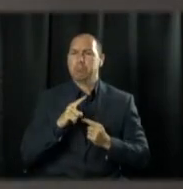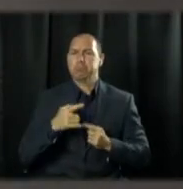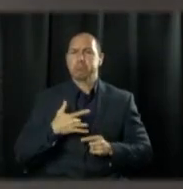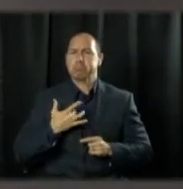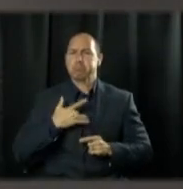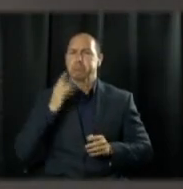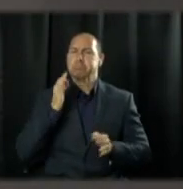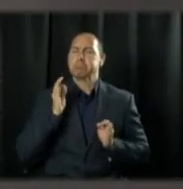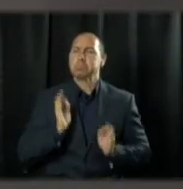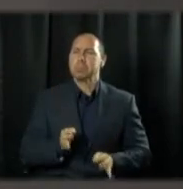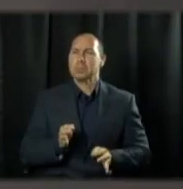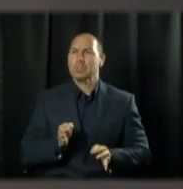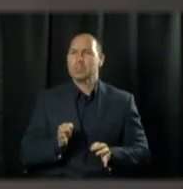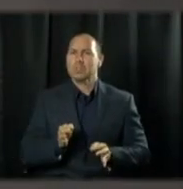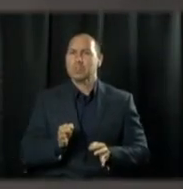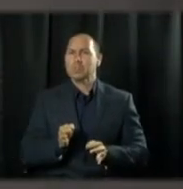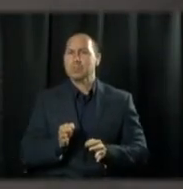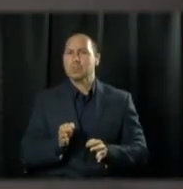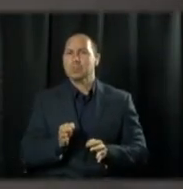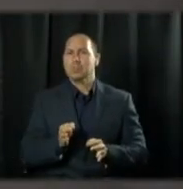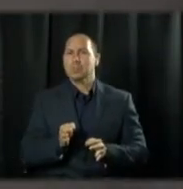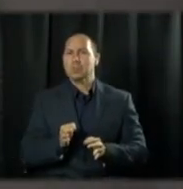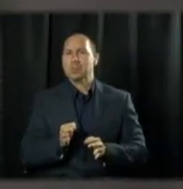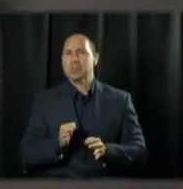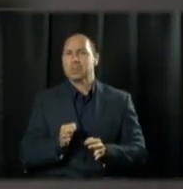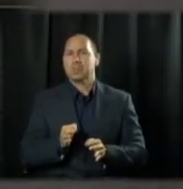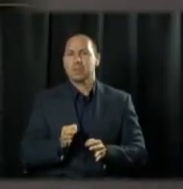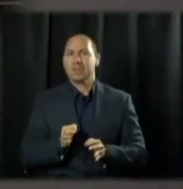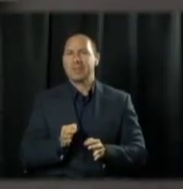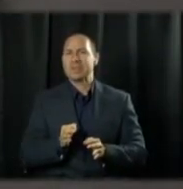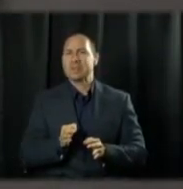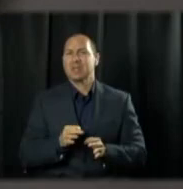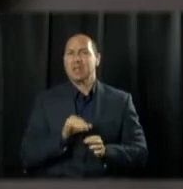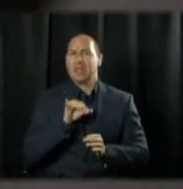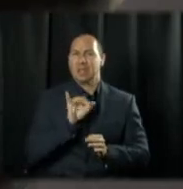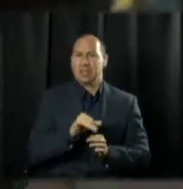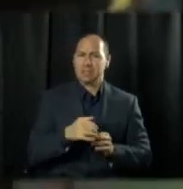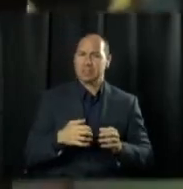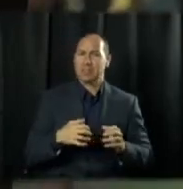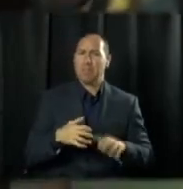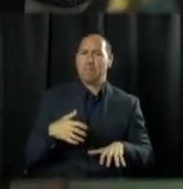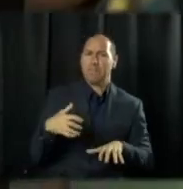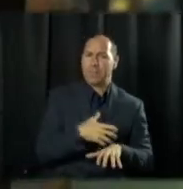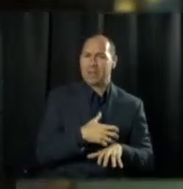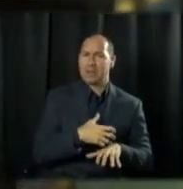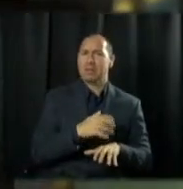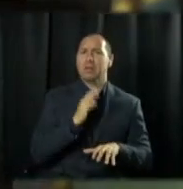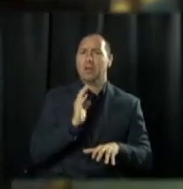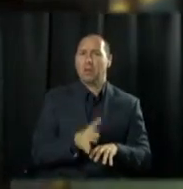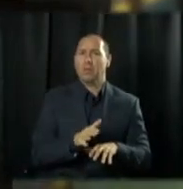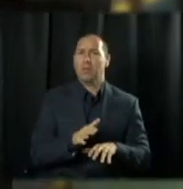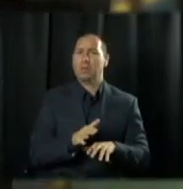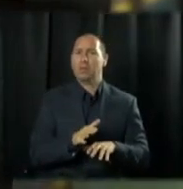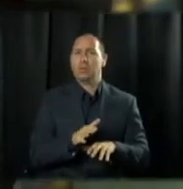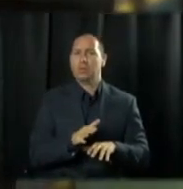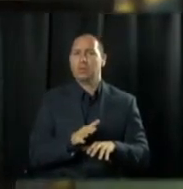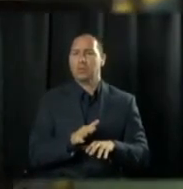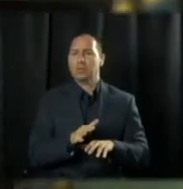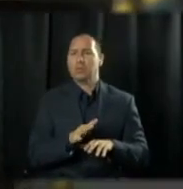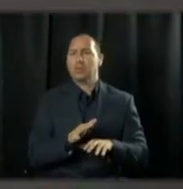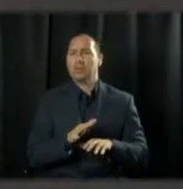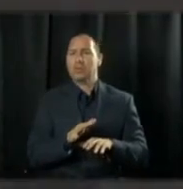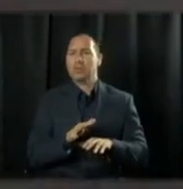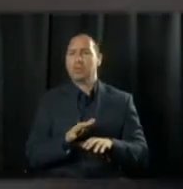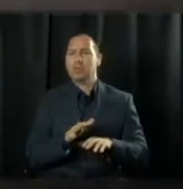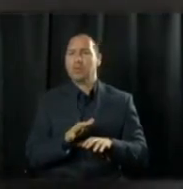están tan confiados de que más de 2,000 megawatts de renovables va a ser parte de la red o van a estar conectados a la